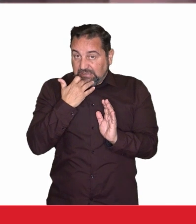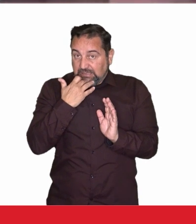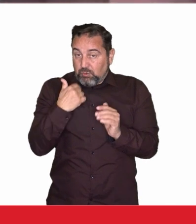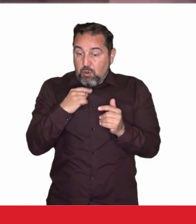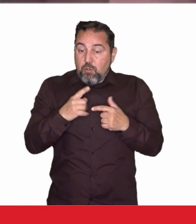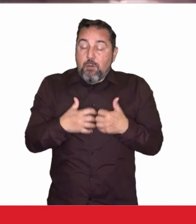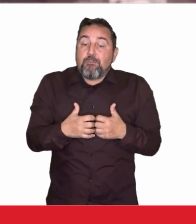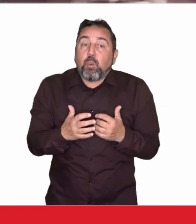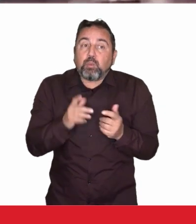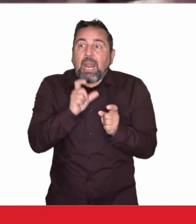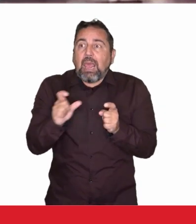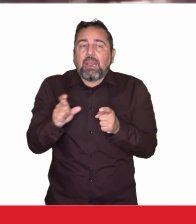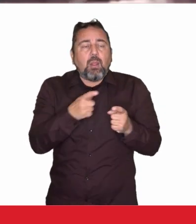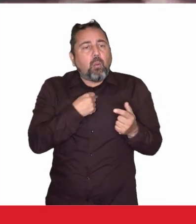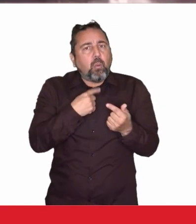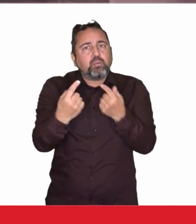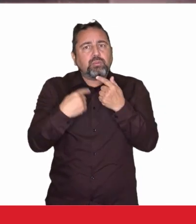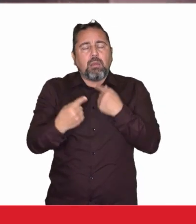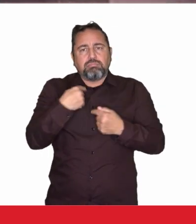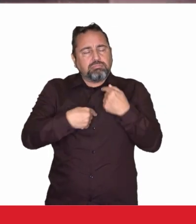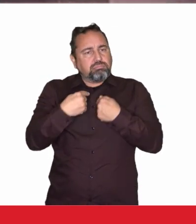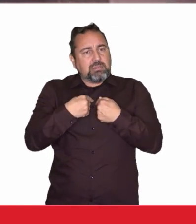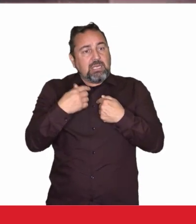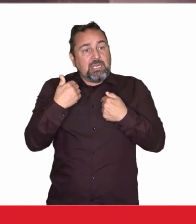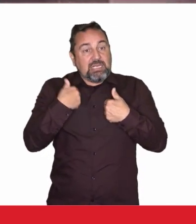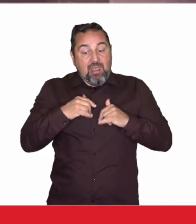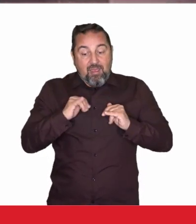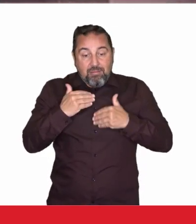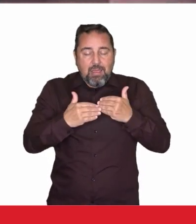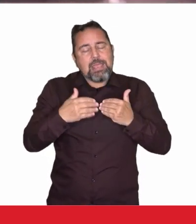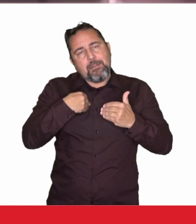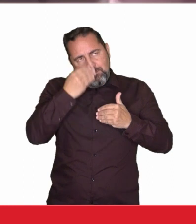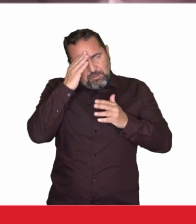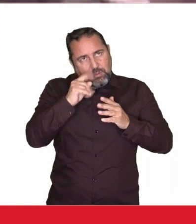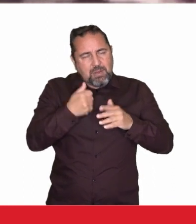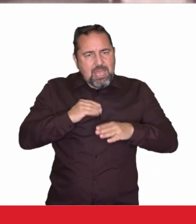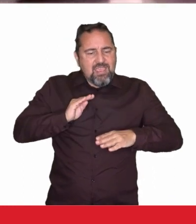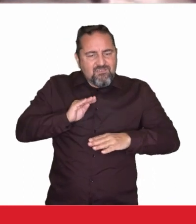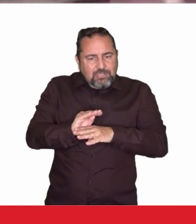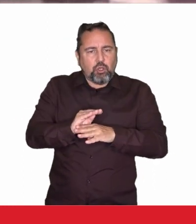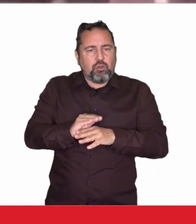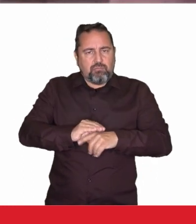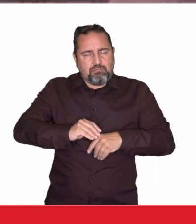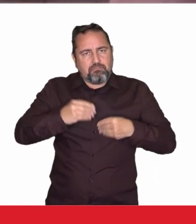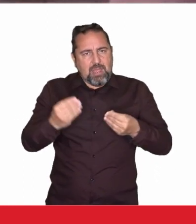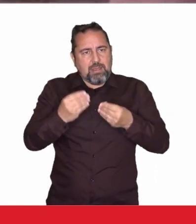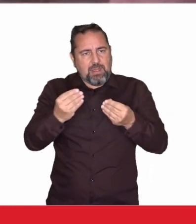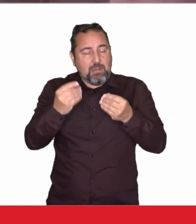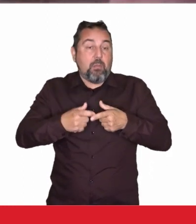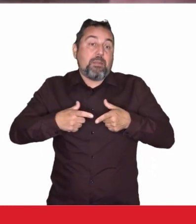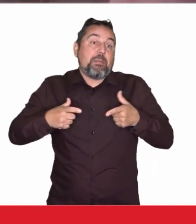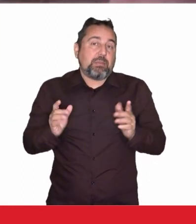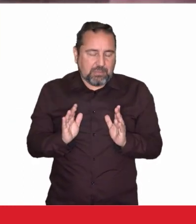si realmente tengo un producto que a la gente le gusta, ¿vale? Y una vez que lo tengo, ya puedo ir pensando en invertir